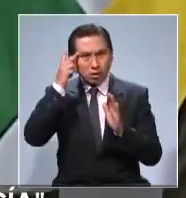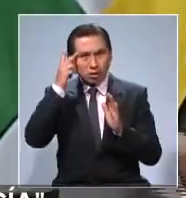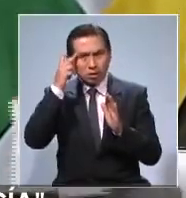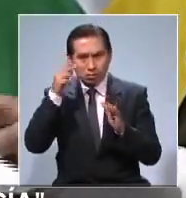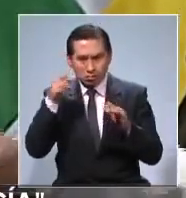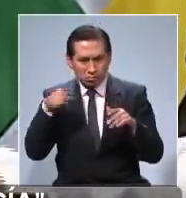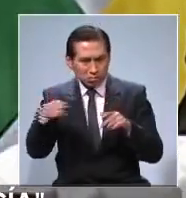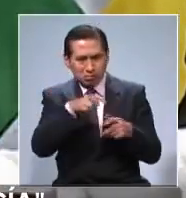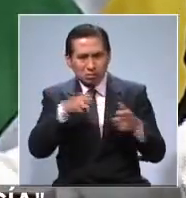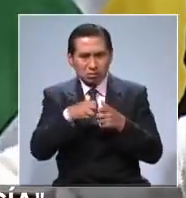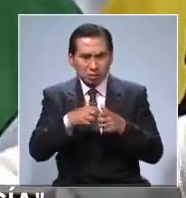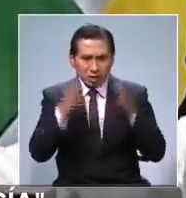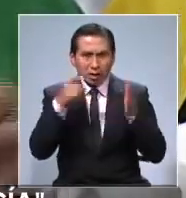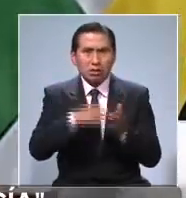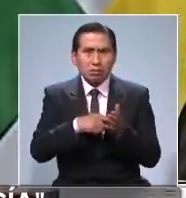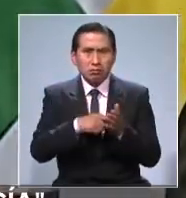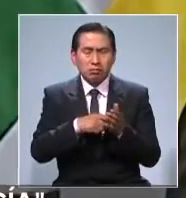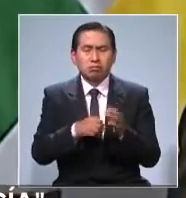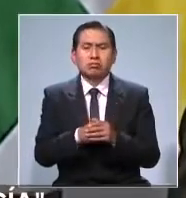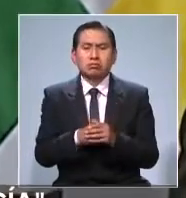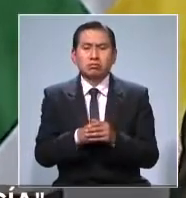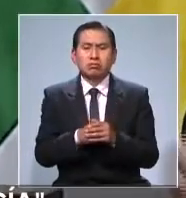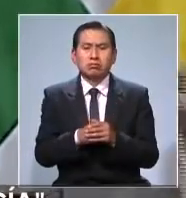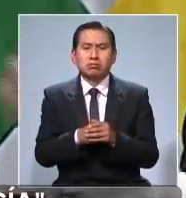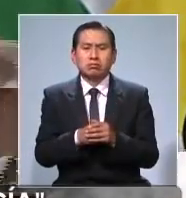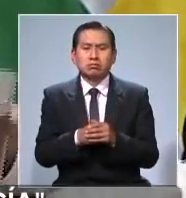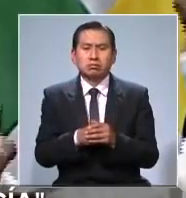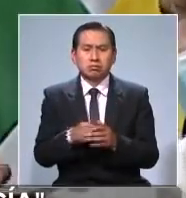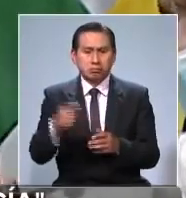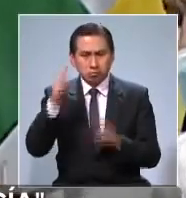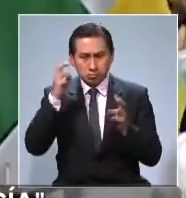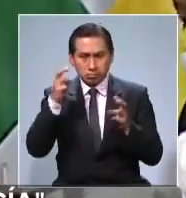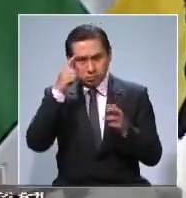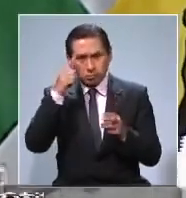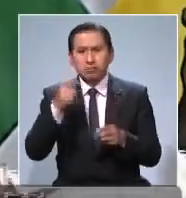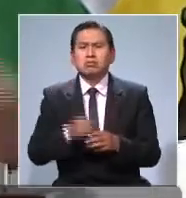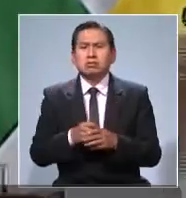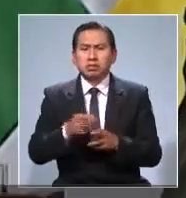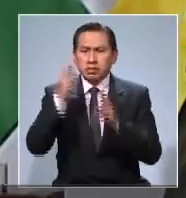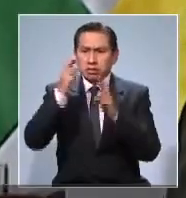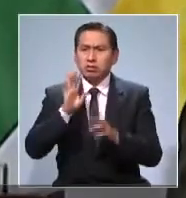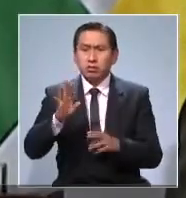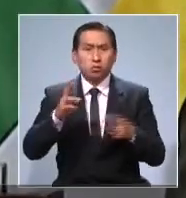criminal basada no solamente en el respeto del ser humano,